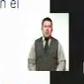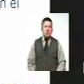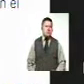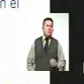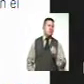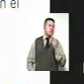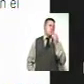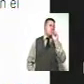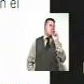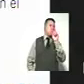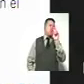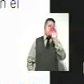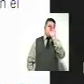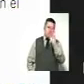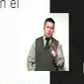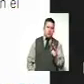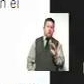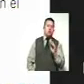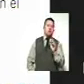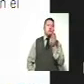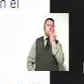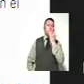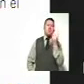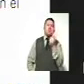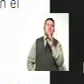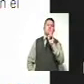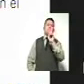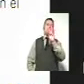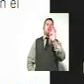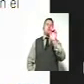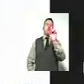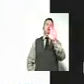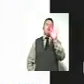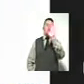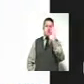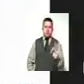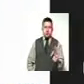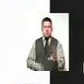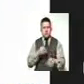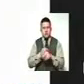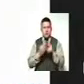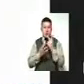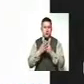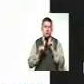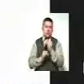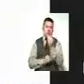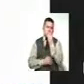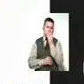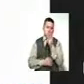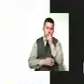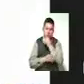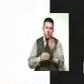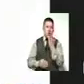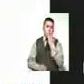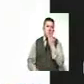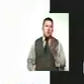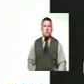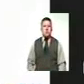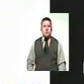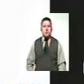en 13.2%, en los indígenas estamos hablando del 29.5%, más del doble de la desnutrición crónica de nuestros niños